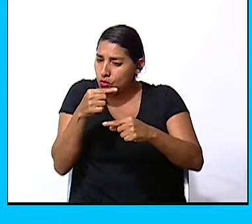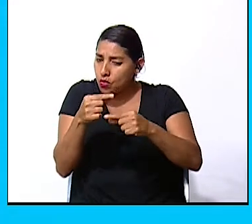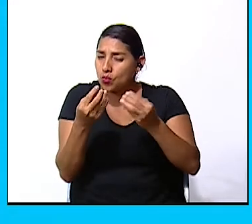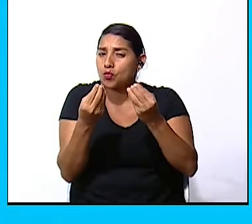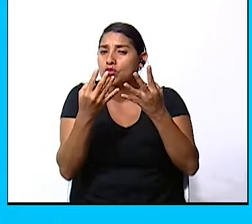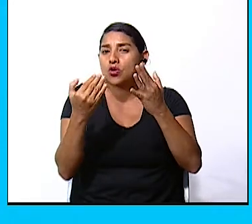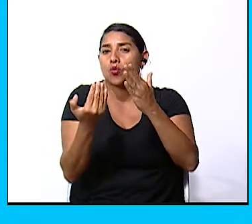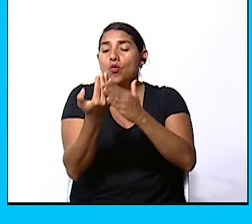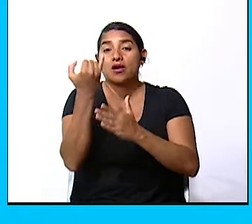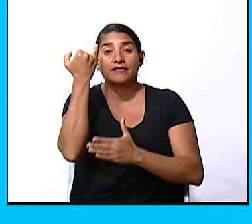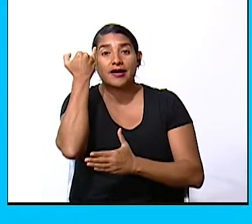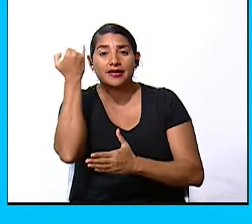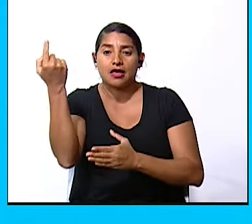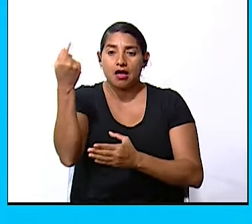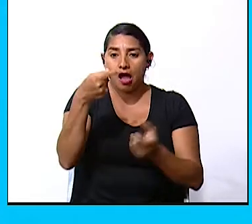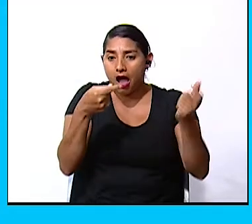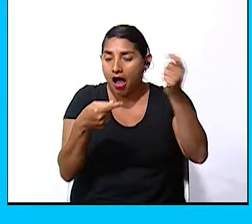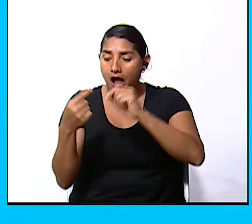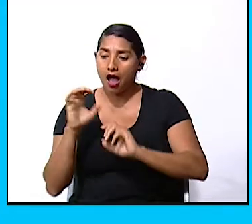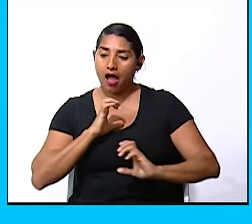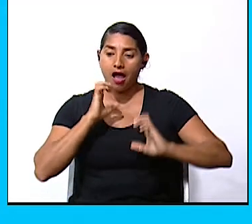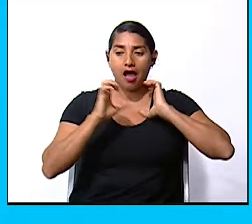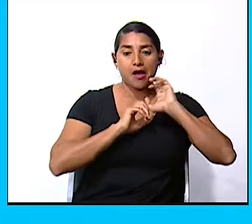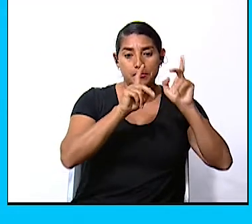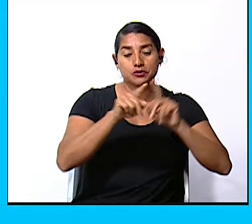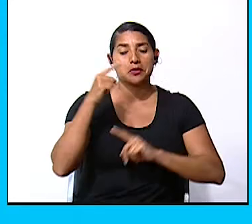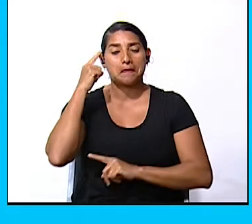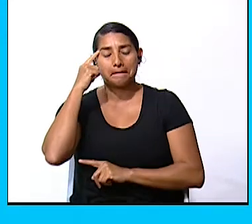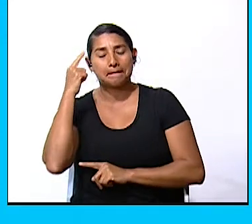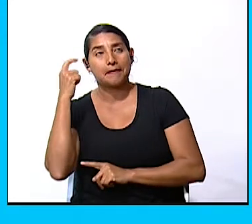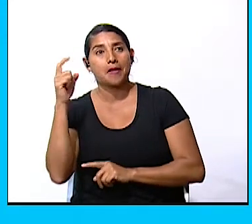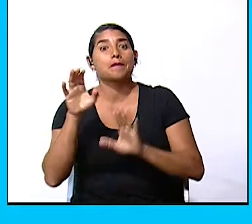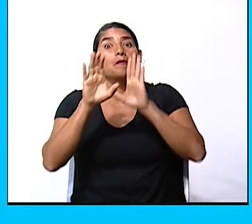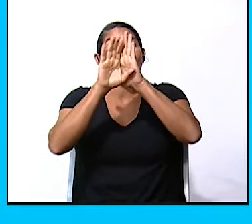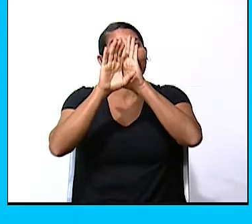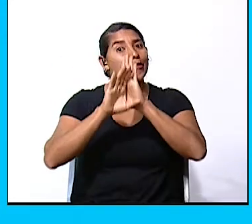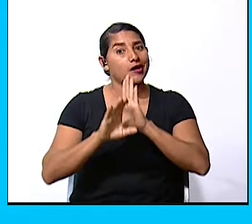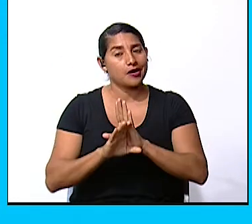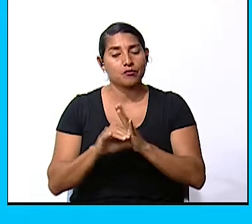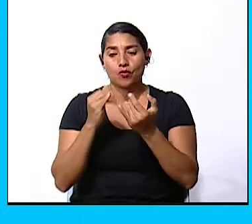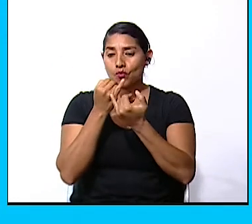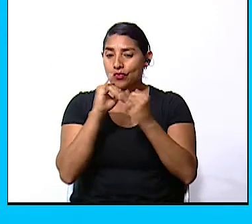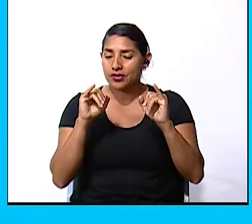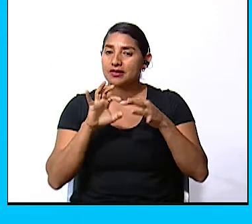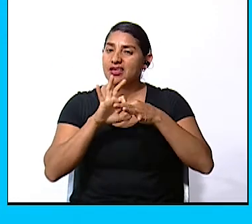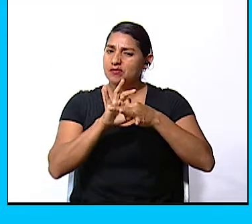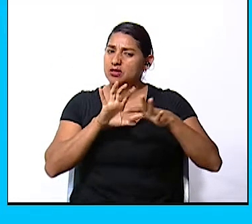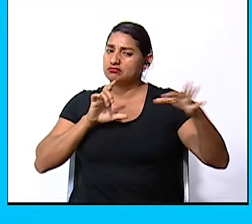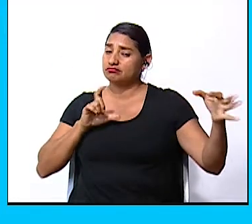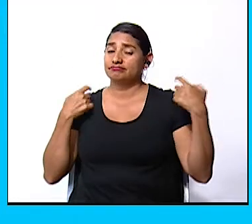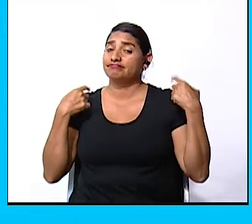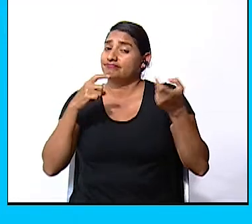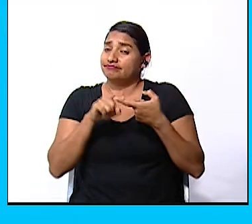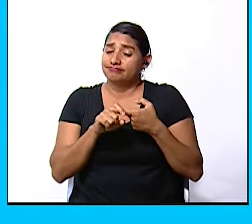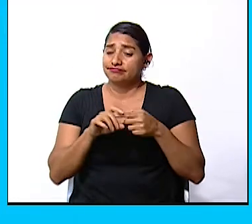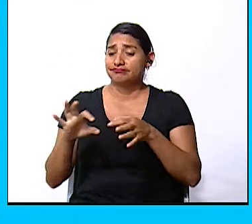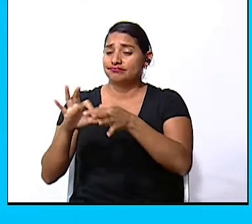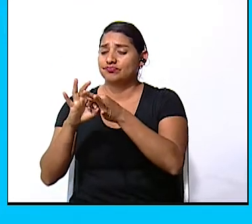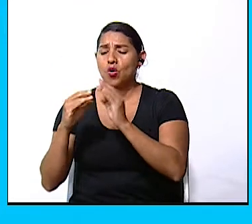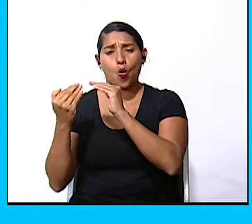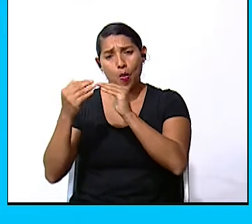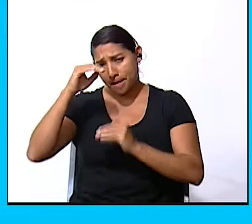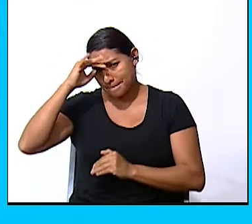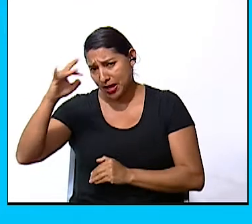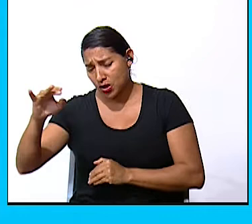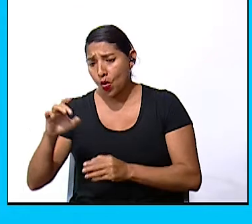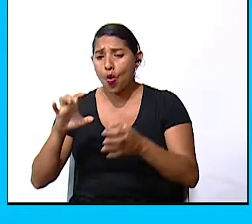muchas nuevas ideas empezaron a emocionar a las personas. Por ejemplo, independizarse de España, unirse a